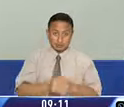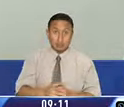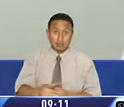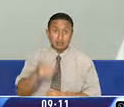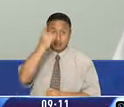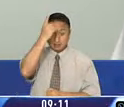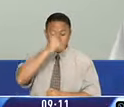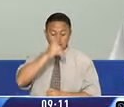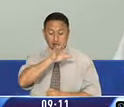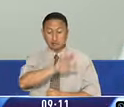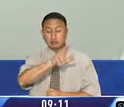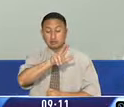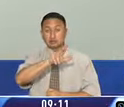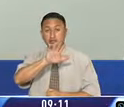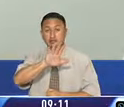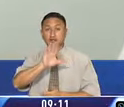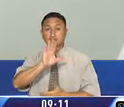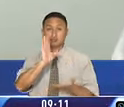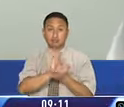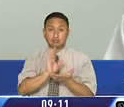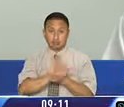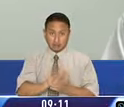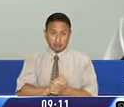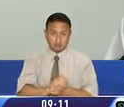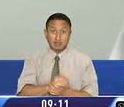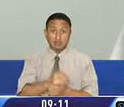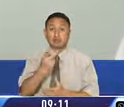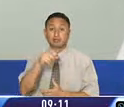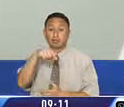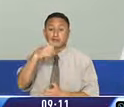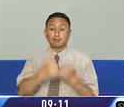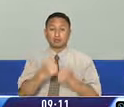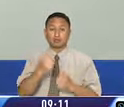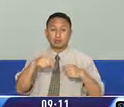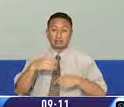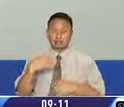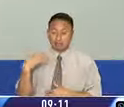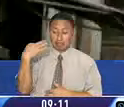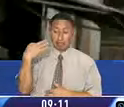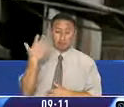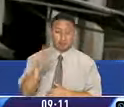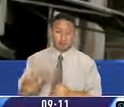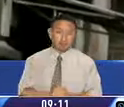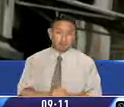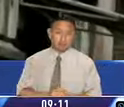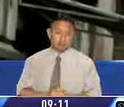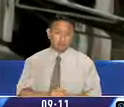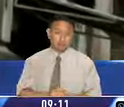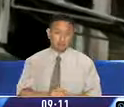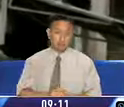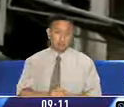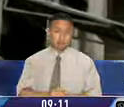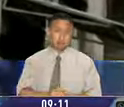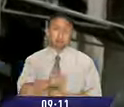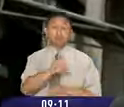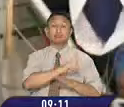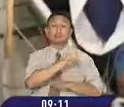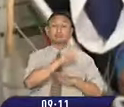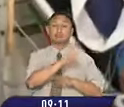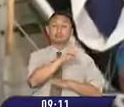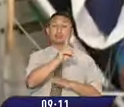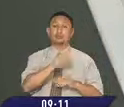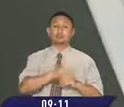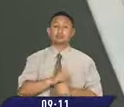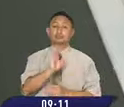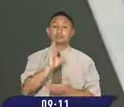resolución 535 del IES, sino también es la falta de voluntad de pagar. También se dirige al directorio del Instituto